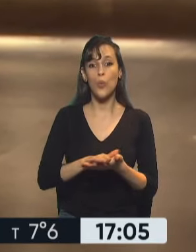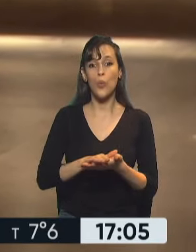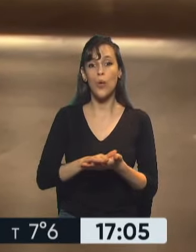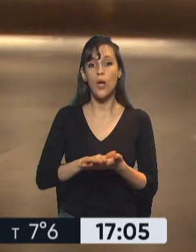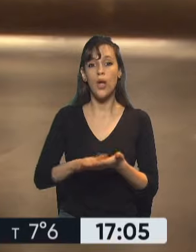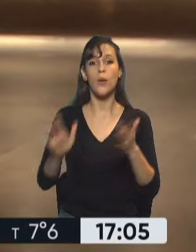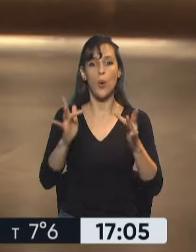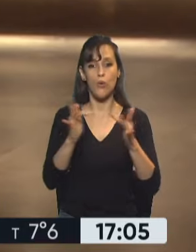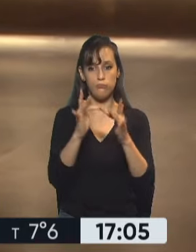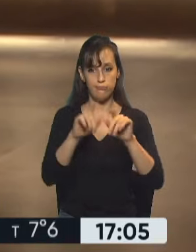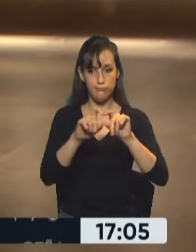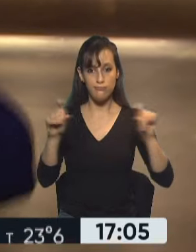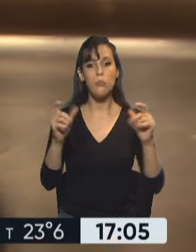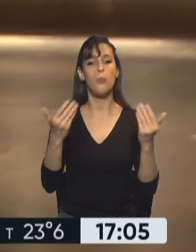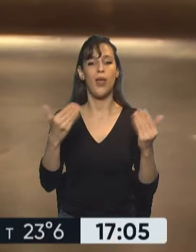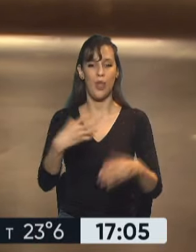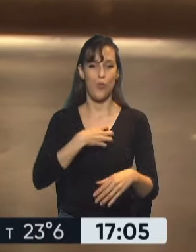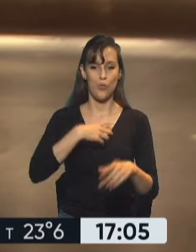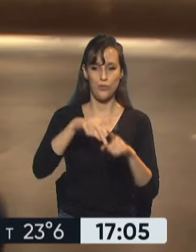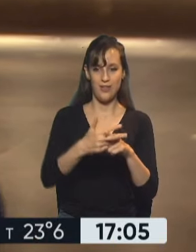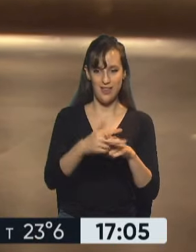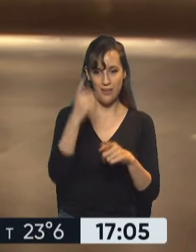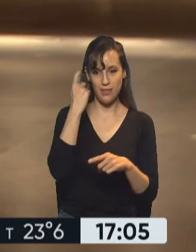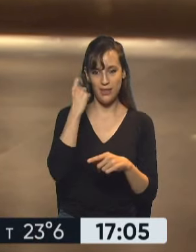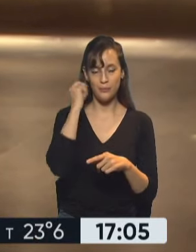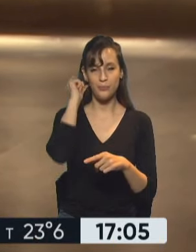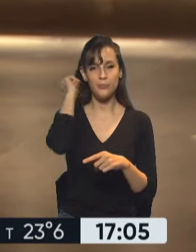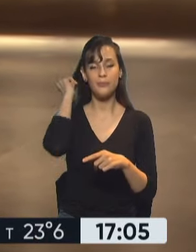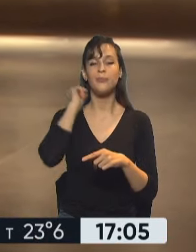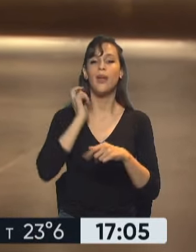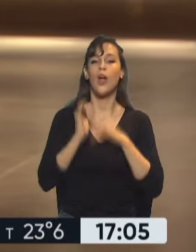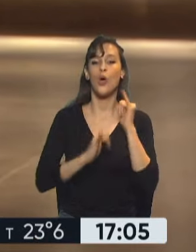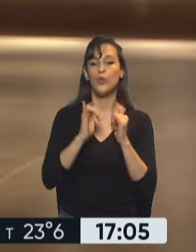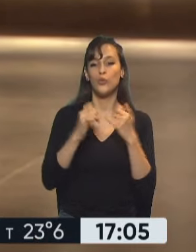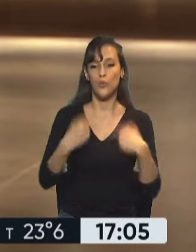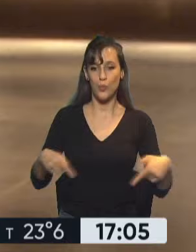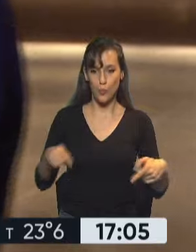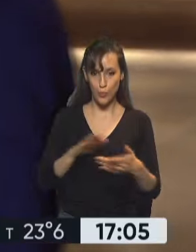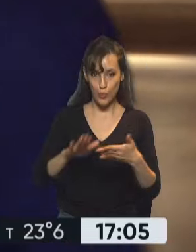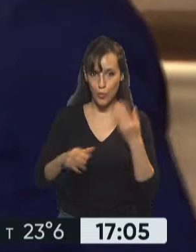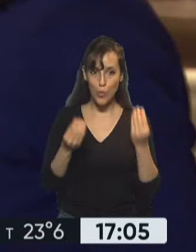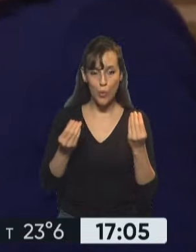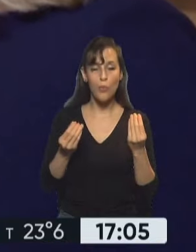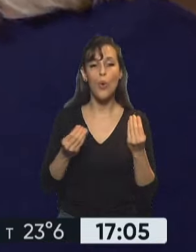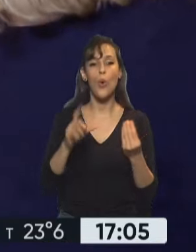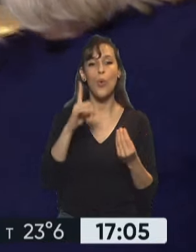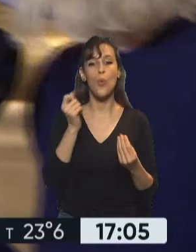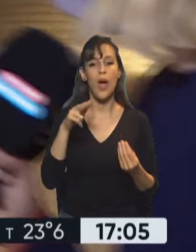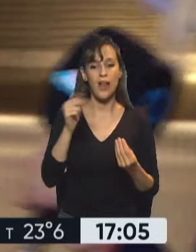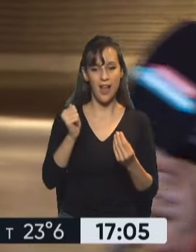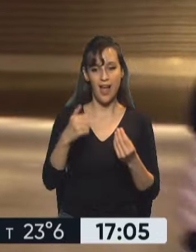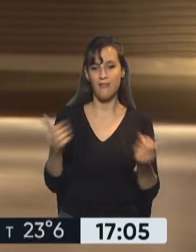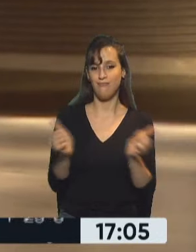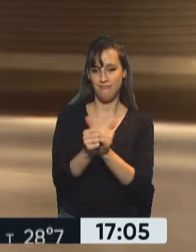y talleres UPAMI. Para contarnos todo sobre el lanzamiento y este nuevo espacio digital, nos acompaña Luana Volnovich. Buenas tardes, ¿cómo